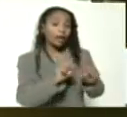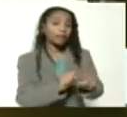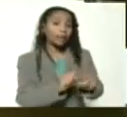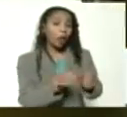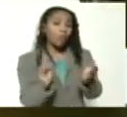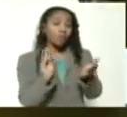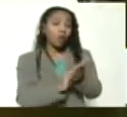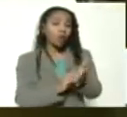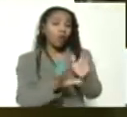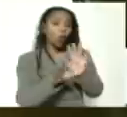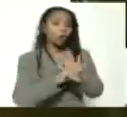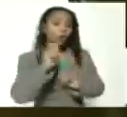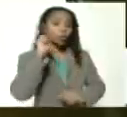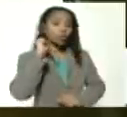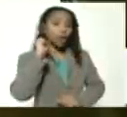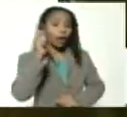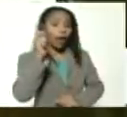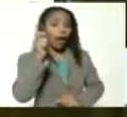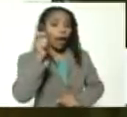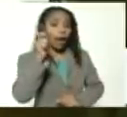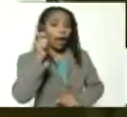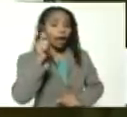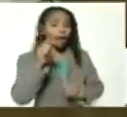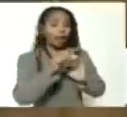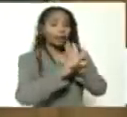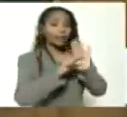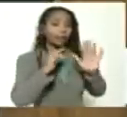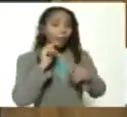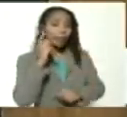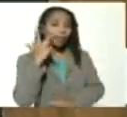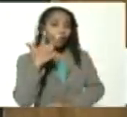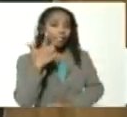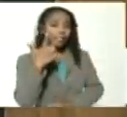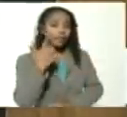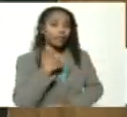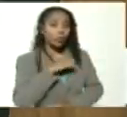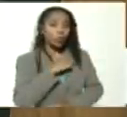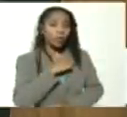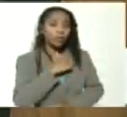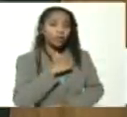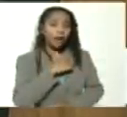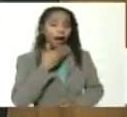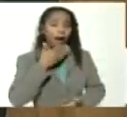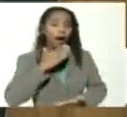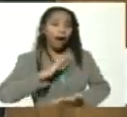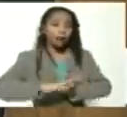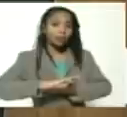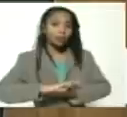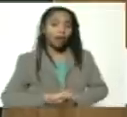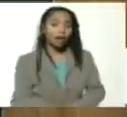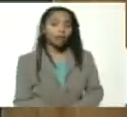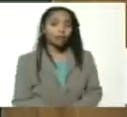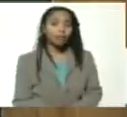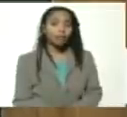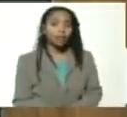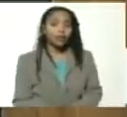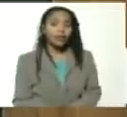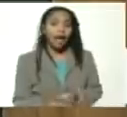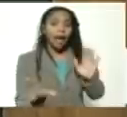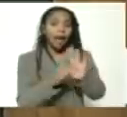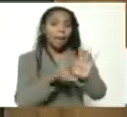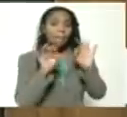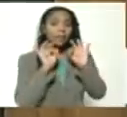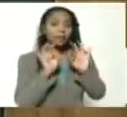establecido constitucionalmente en el título 3 de nuestra Carta Magna y en leyes especiales